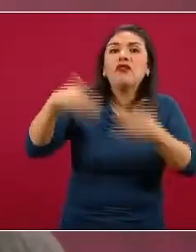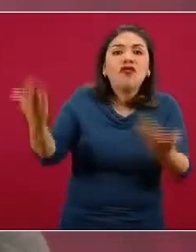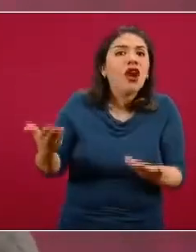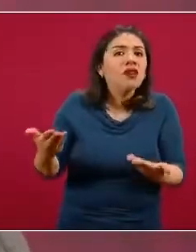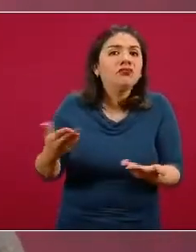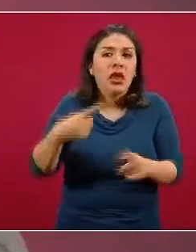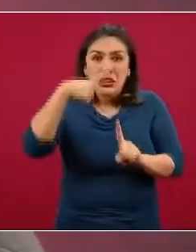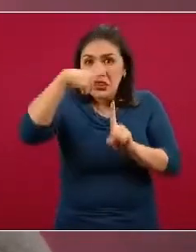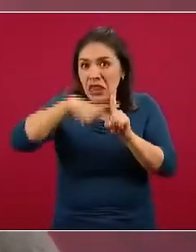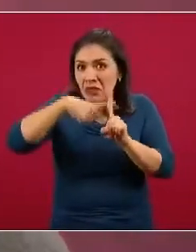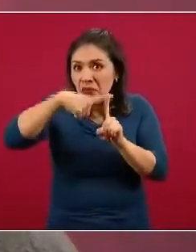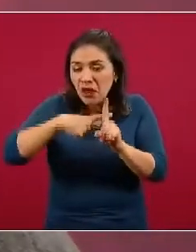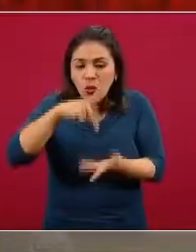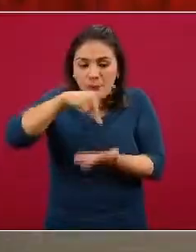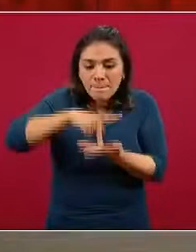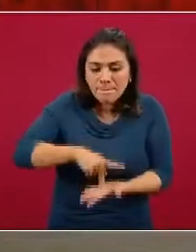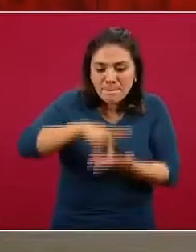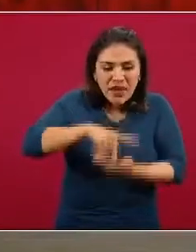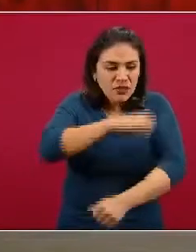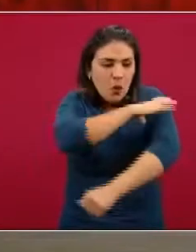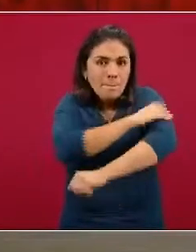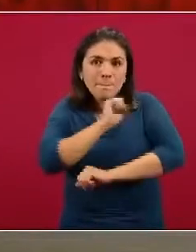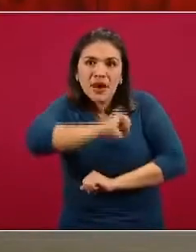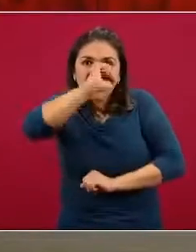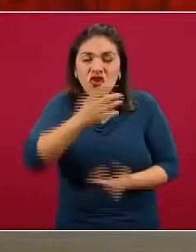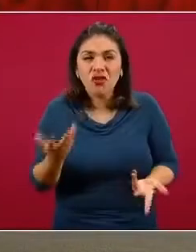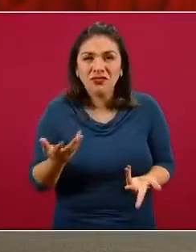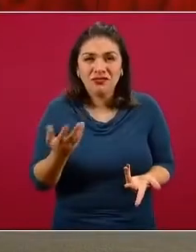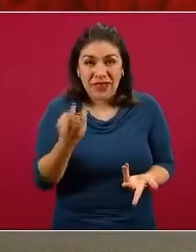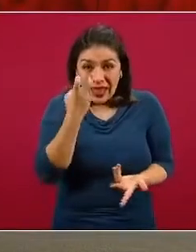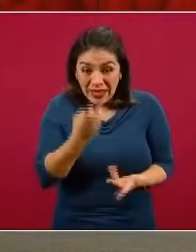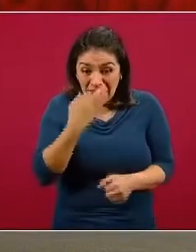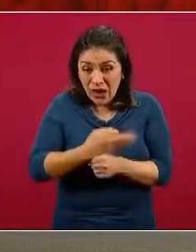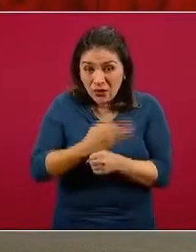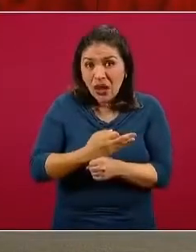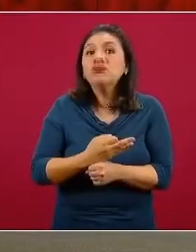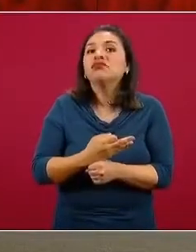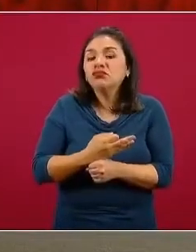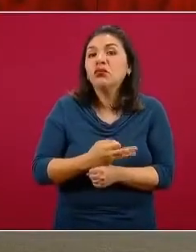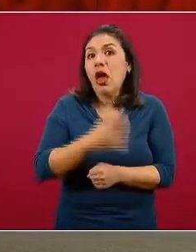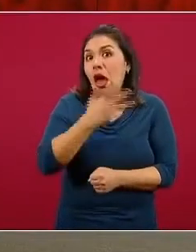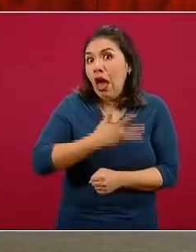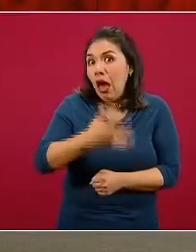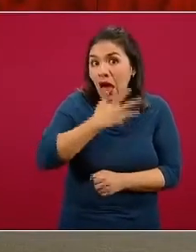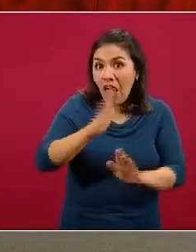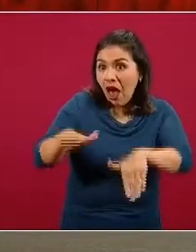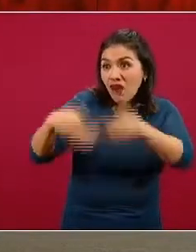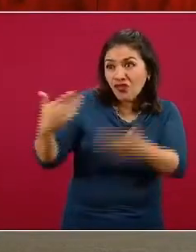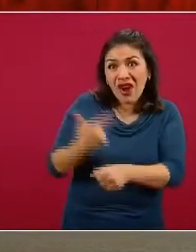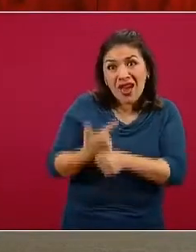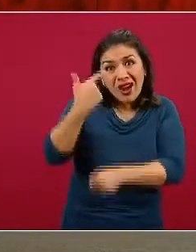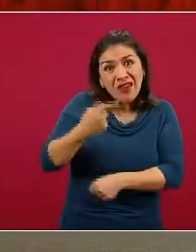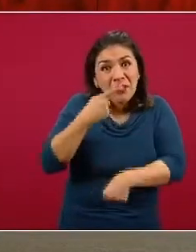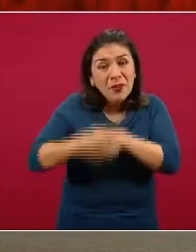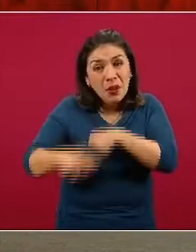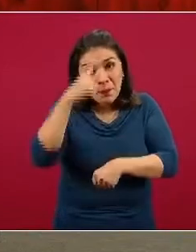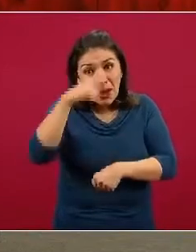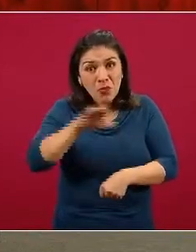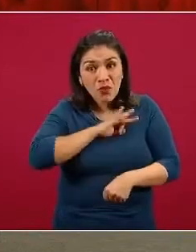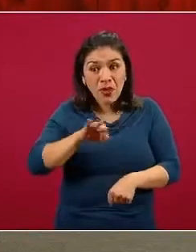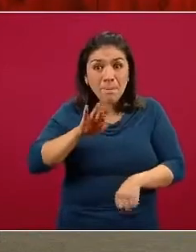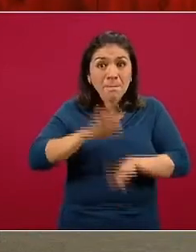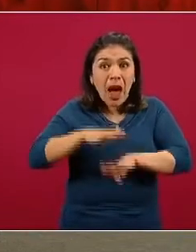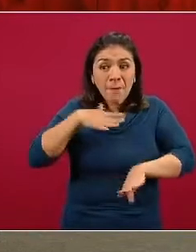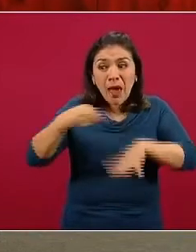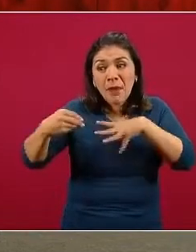la temperatura, el peso corporal, la presión arterial, o en este caso, el riesgo poblacional de tener contagios por